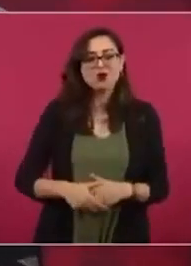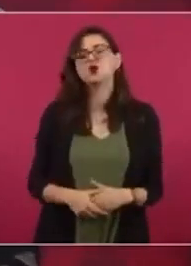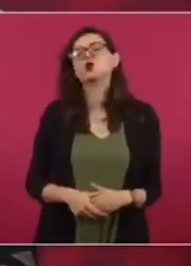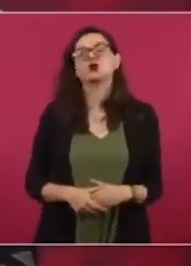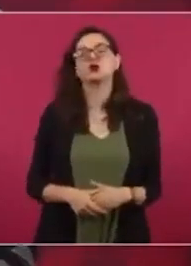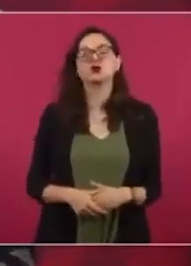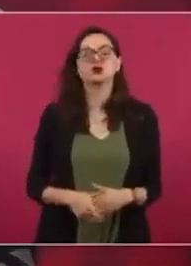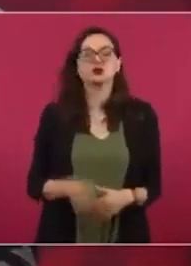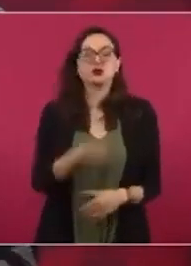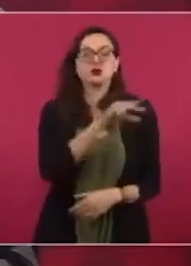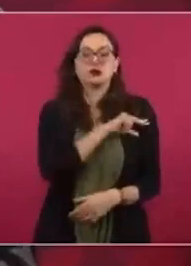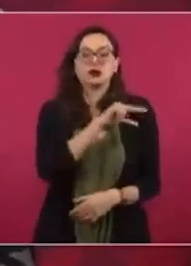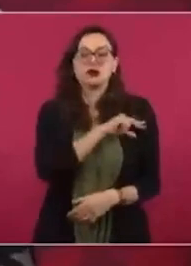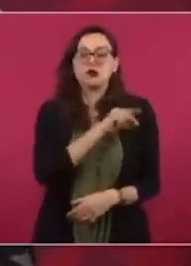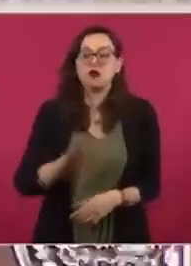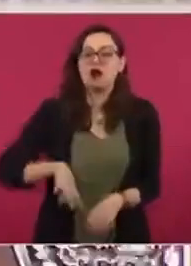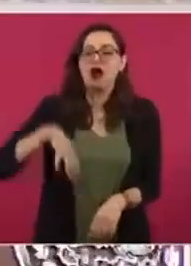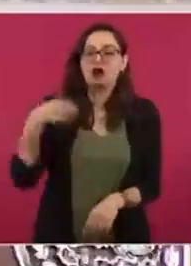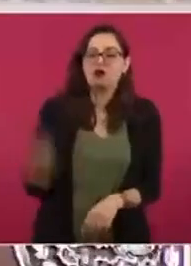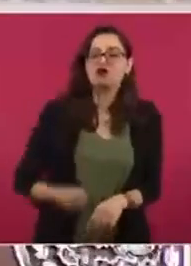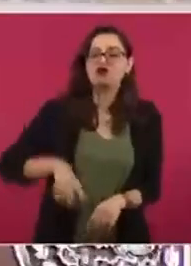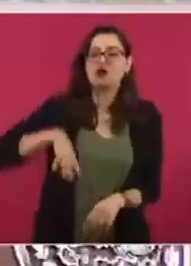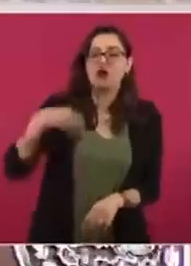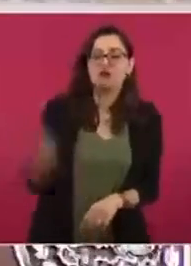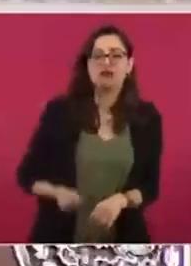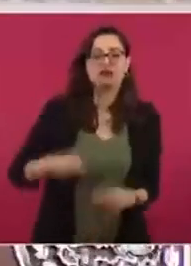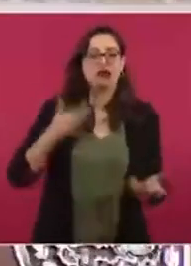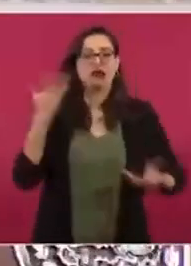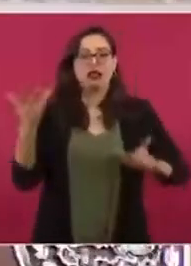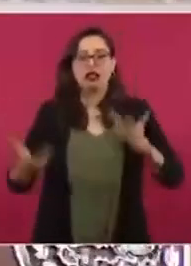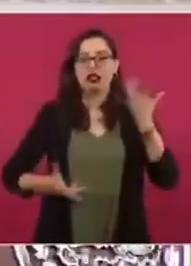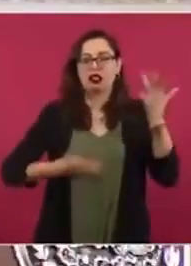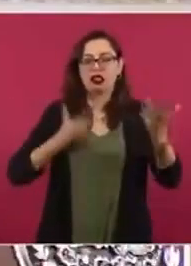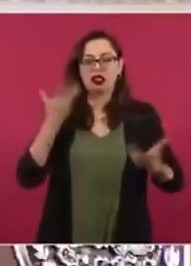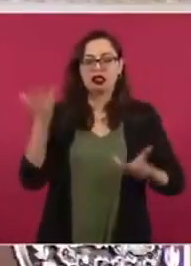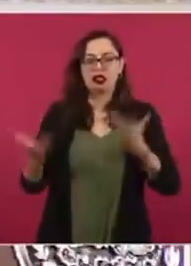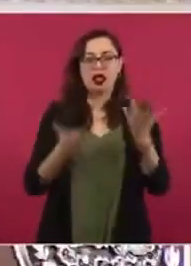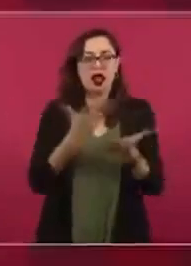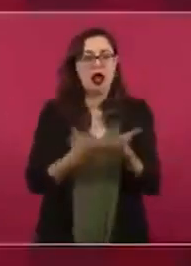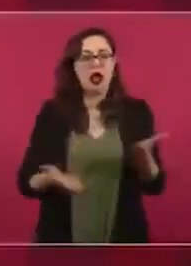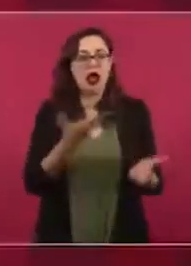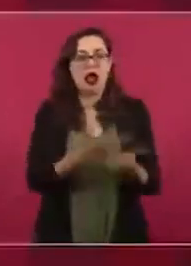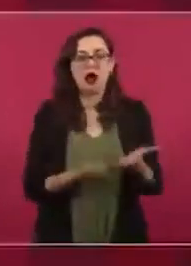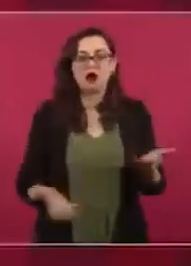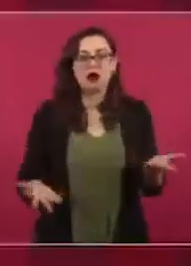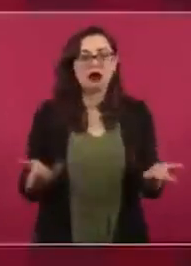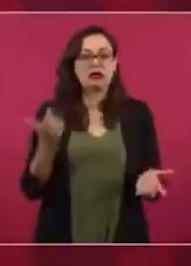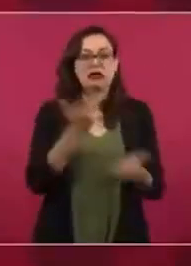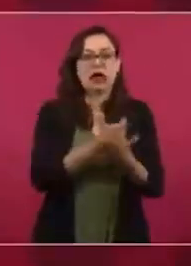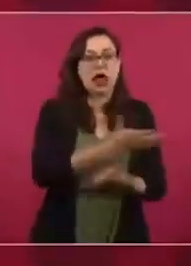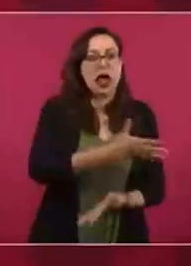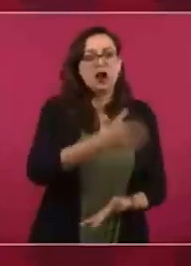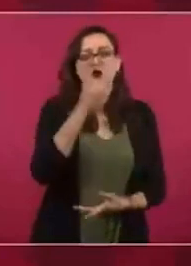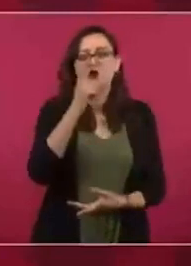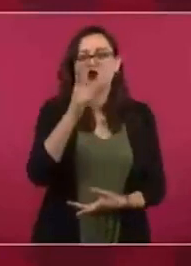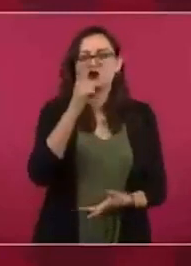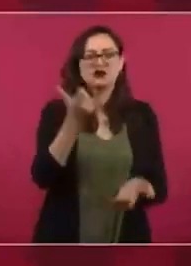donde las empresas particulares no pueden y han aumentado las tarifas eléctricas